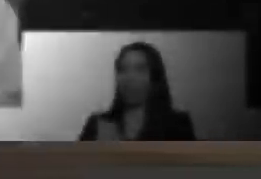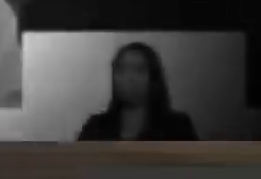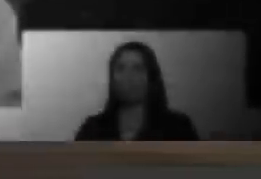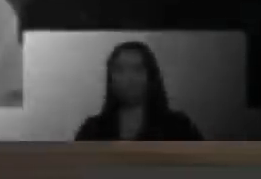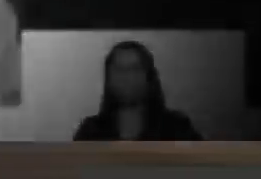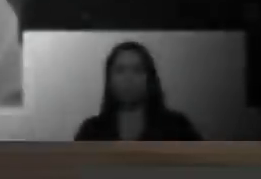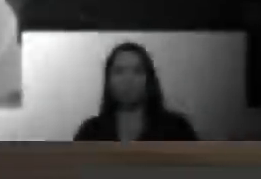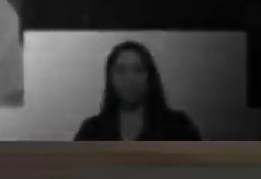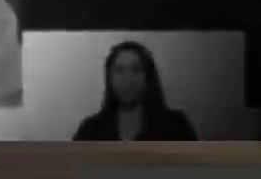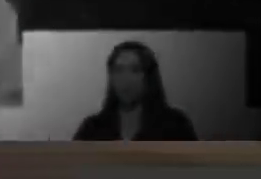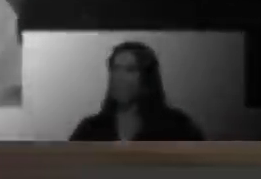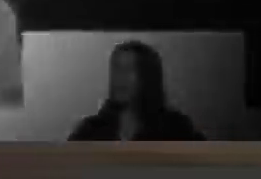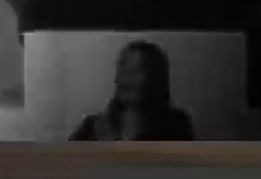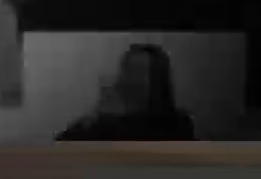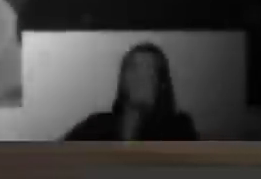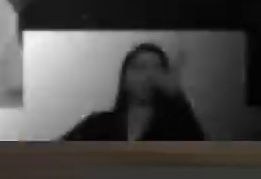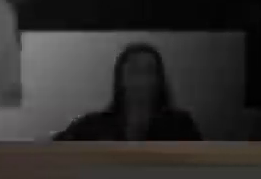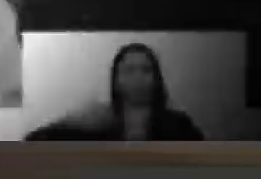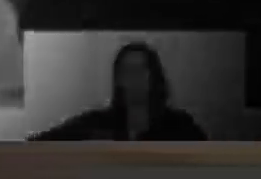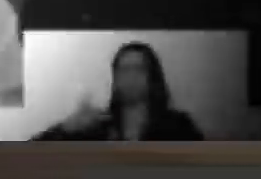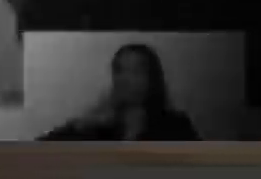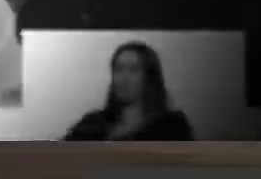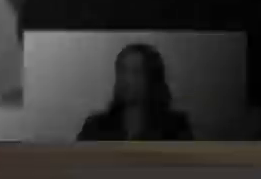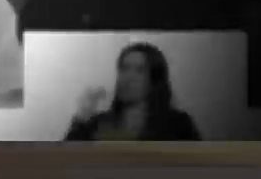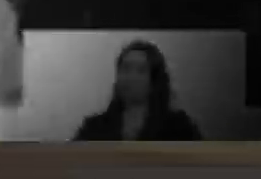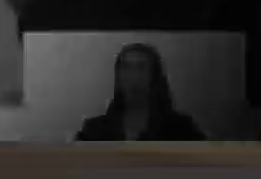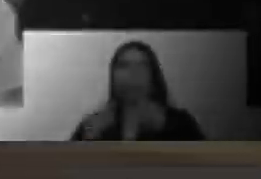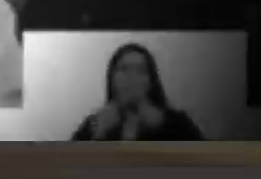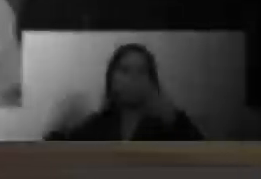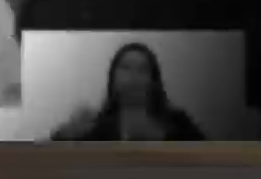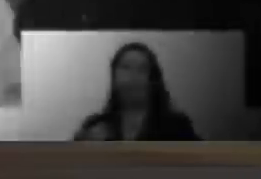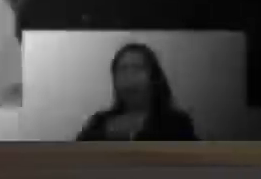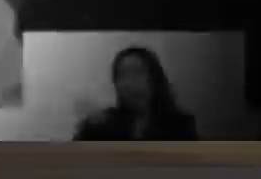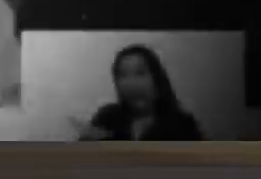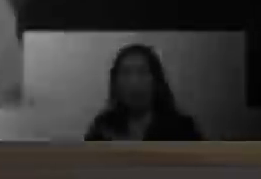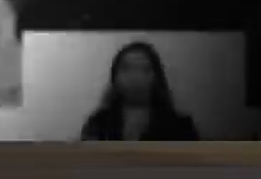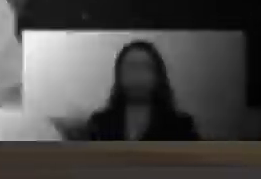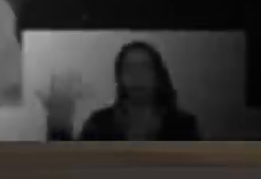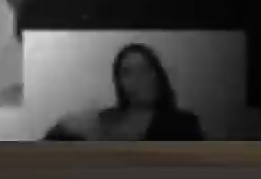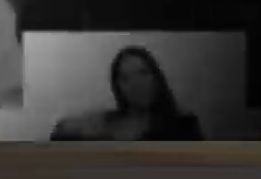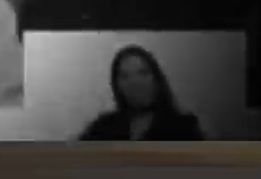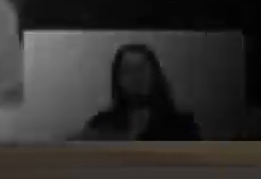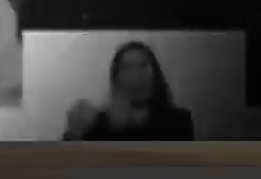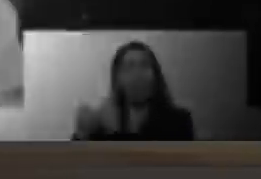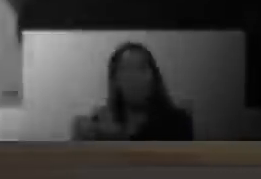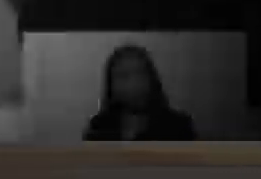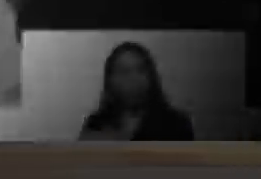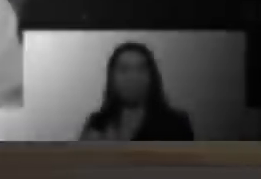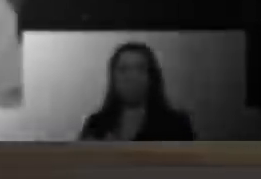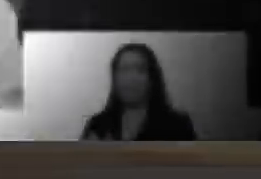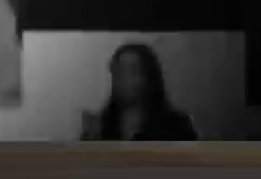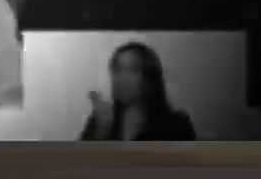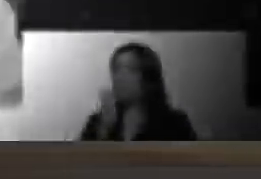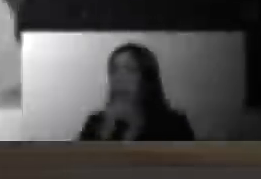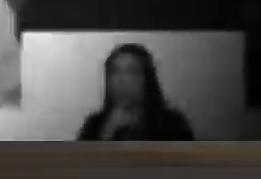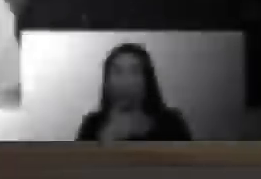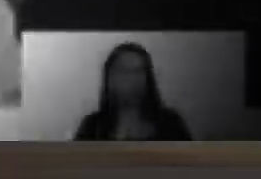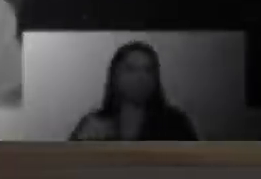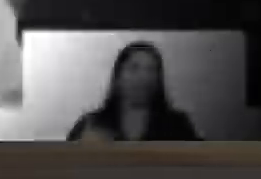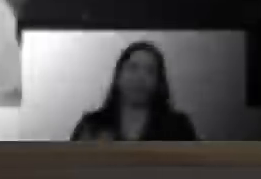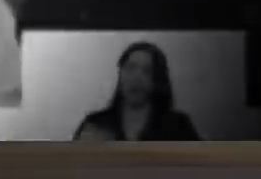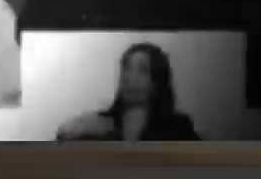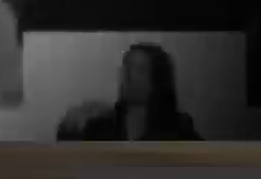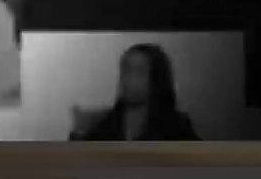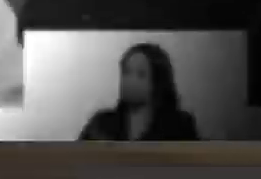acotó que la detención arbitraria ocurrió luego de que un grupo del Consejo Comunal de la zona se acercara a su casa para gritar que